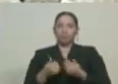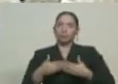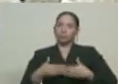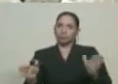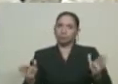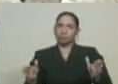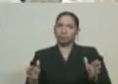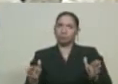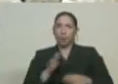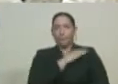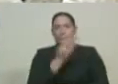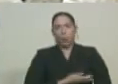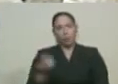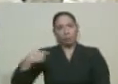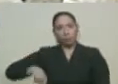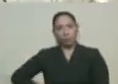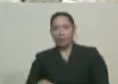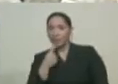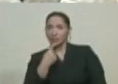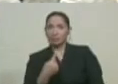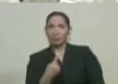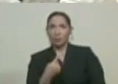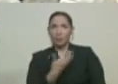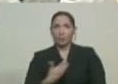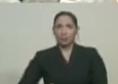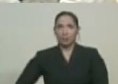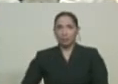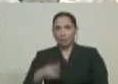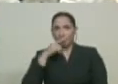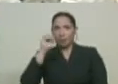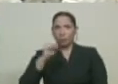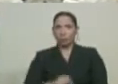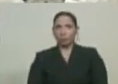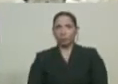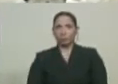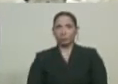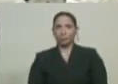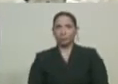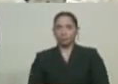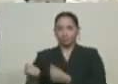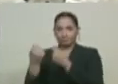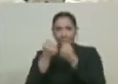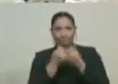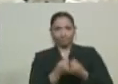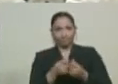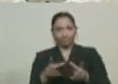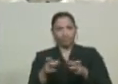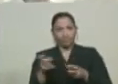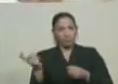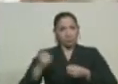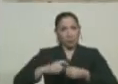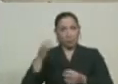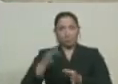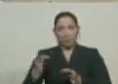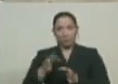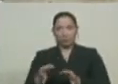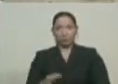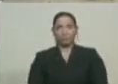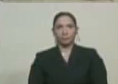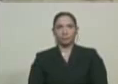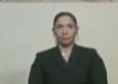adquisitivo que está devolviendo hoy el presidente de la República a través del salario anclado y referenciado al Petro,